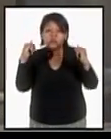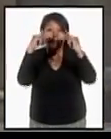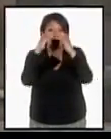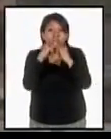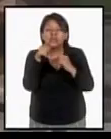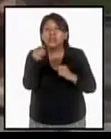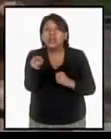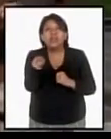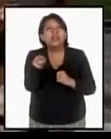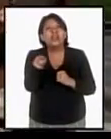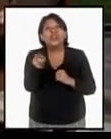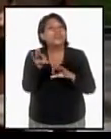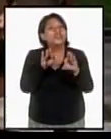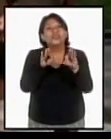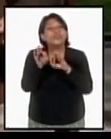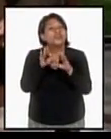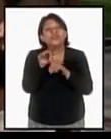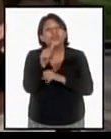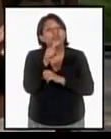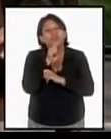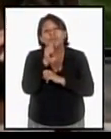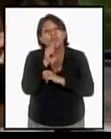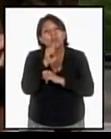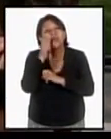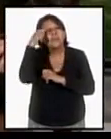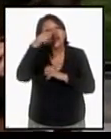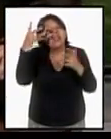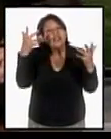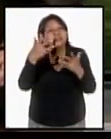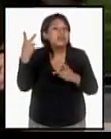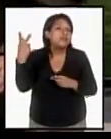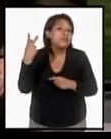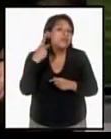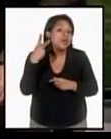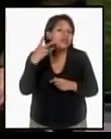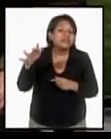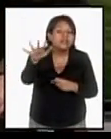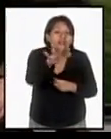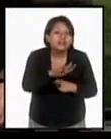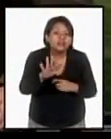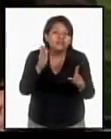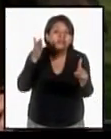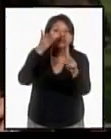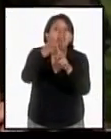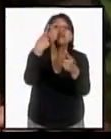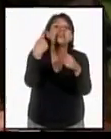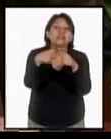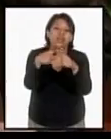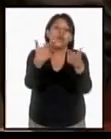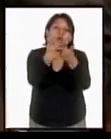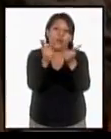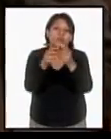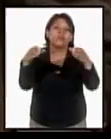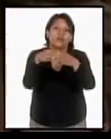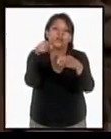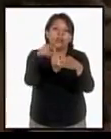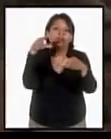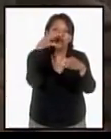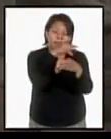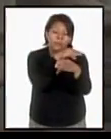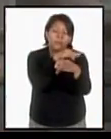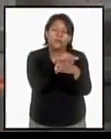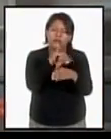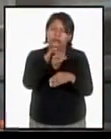han trabajado para crear políticas públicas dirigidas a estos grupos. Entonces, claro que